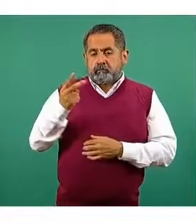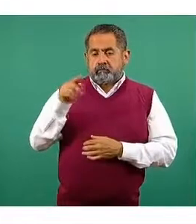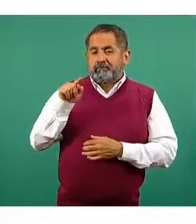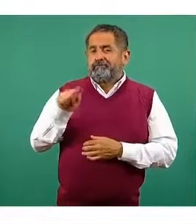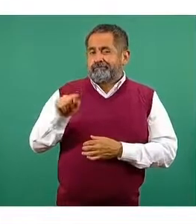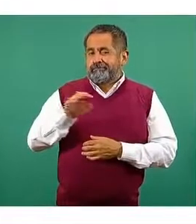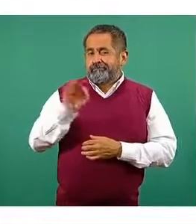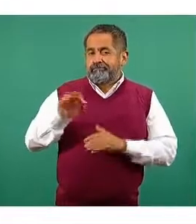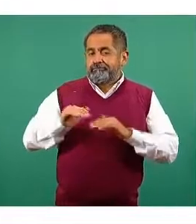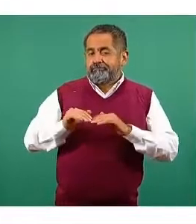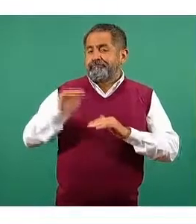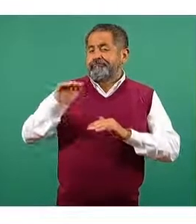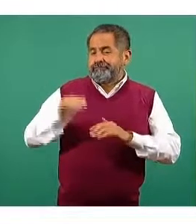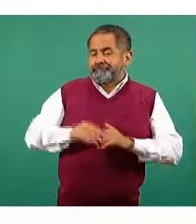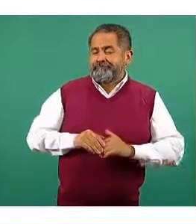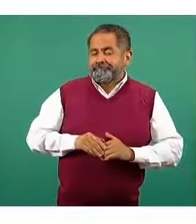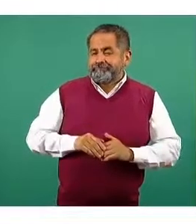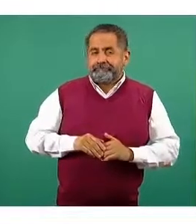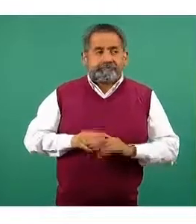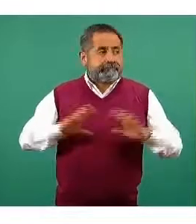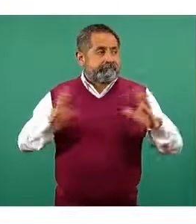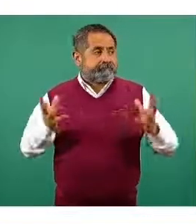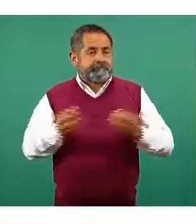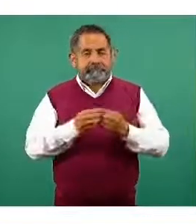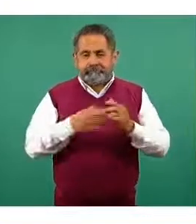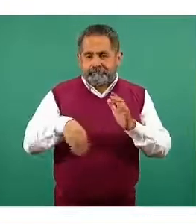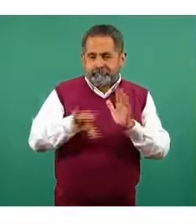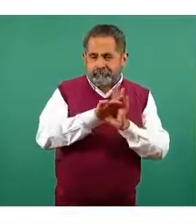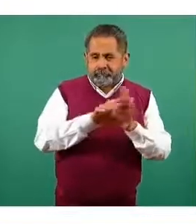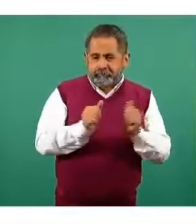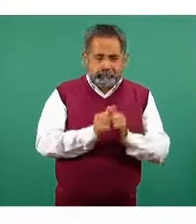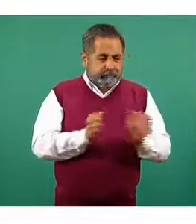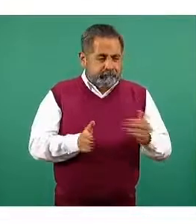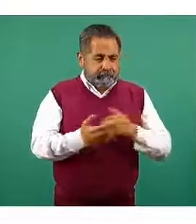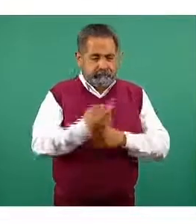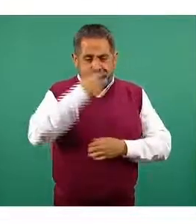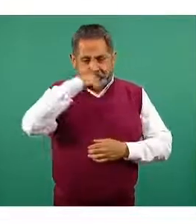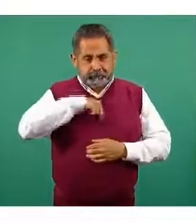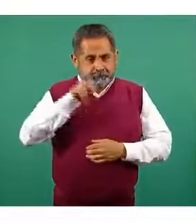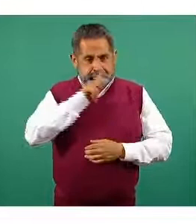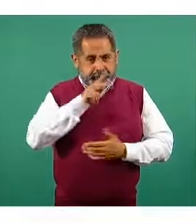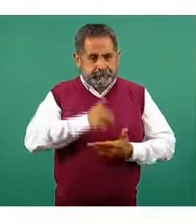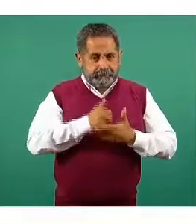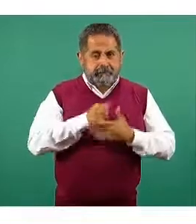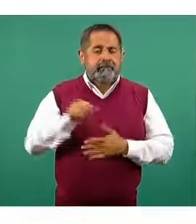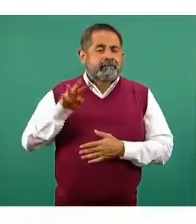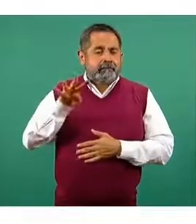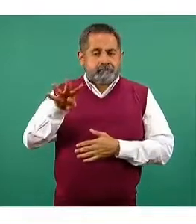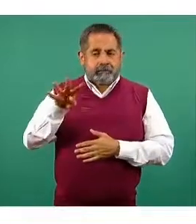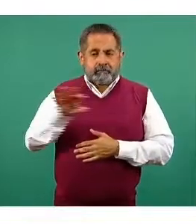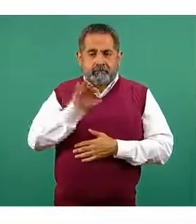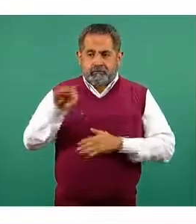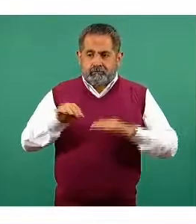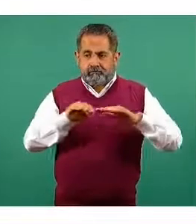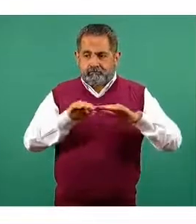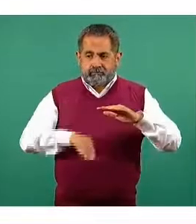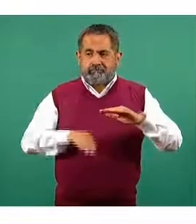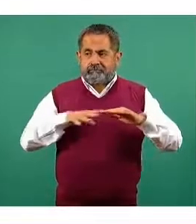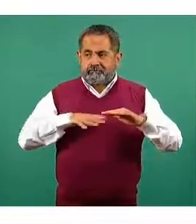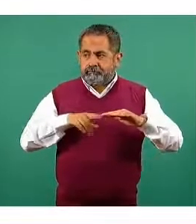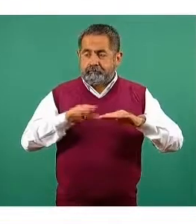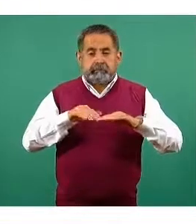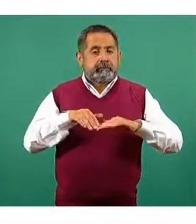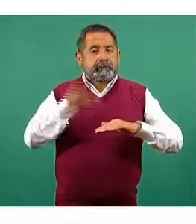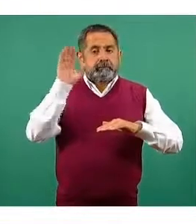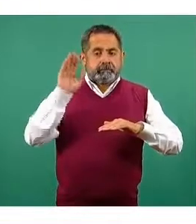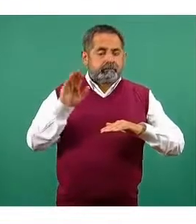porcentuales. Actualmente el 19% de las camas registradas en todo el país están ocupadas. Representa